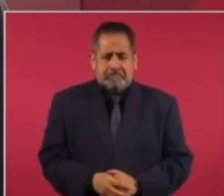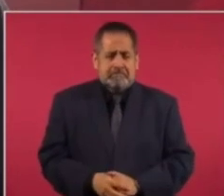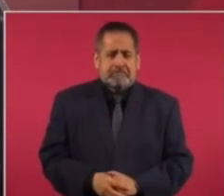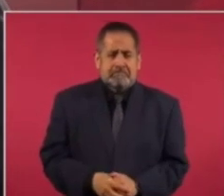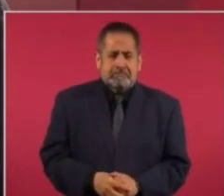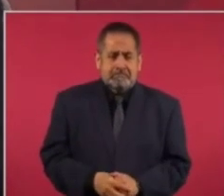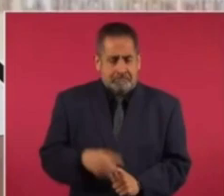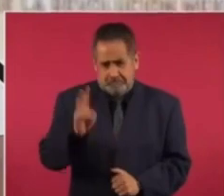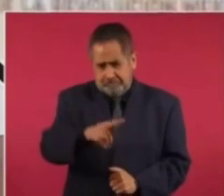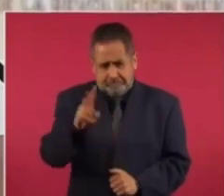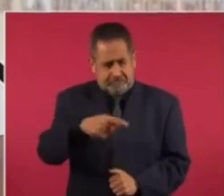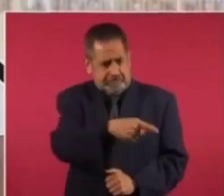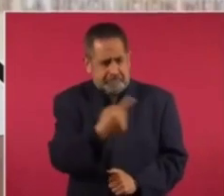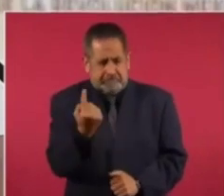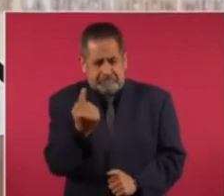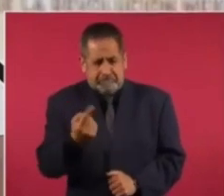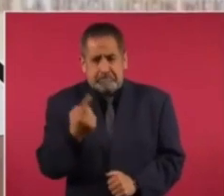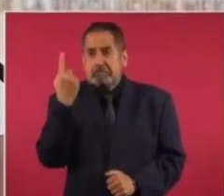la verdad?